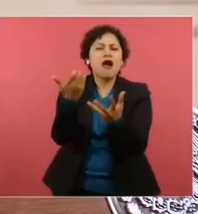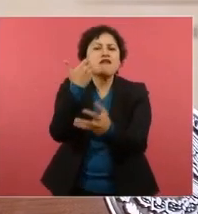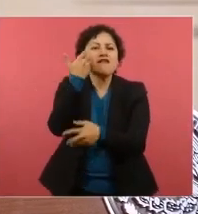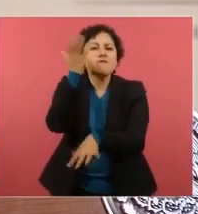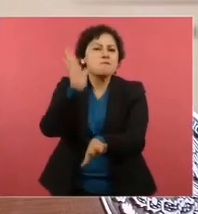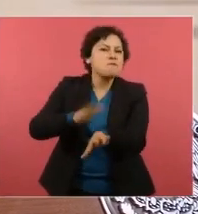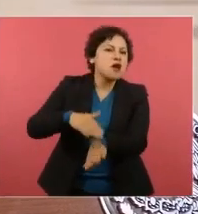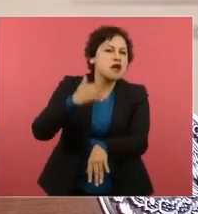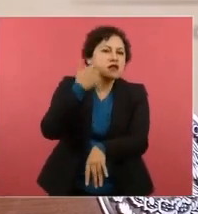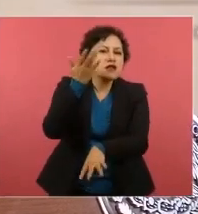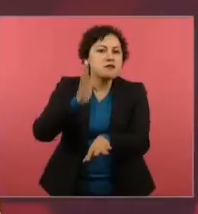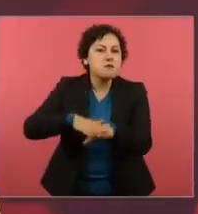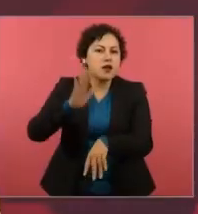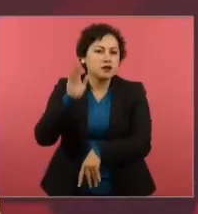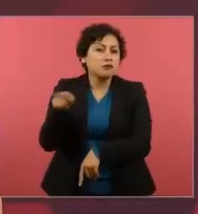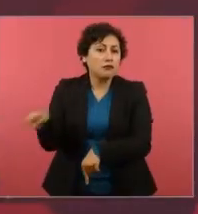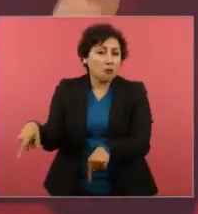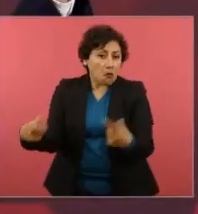riquezas.